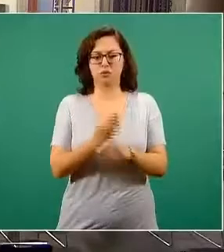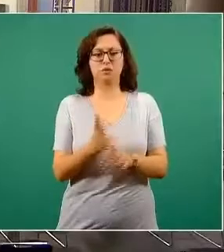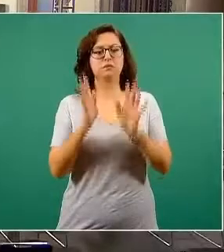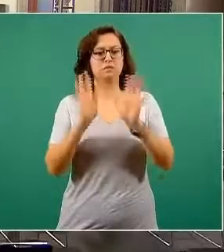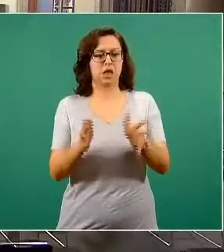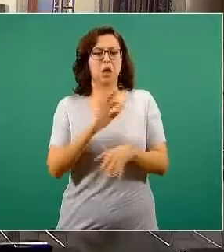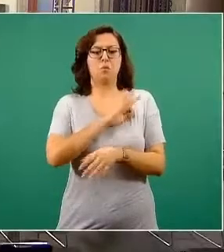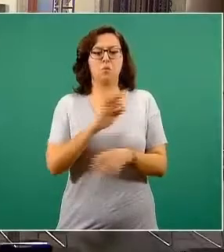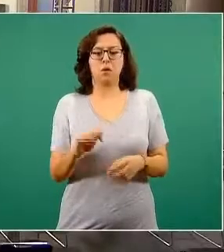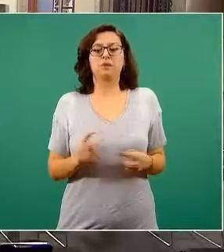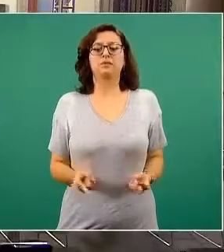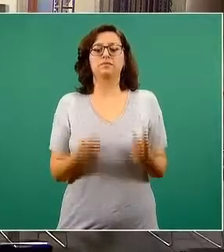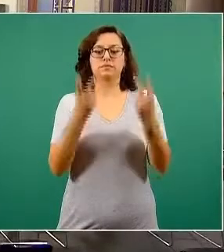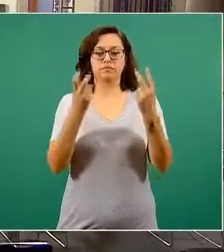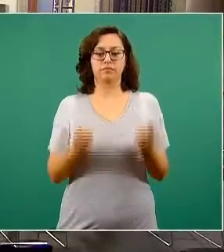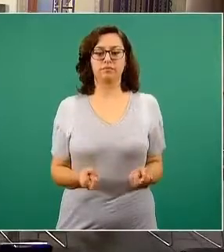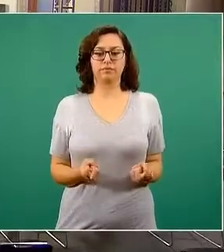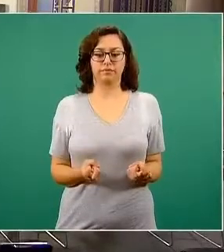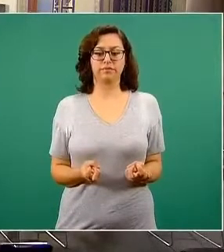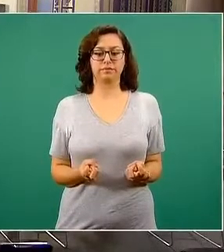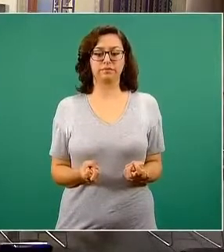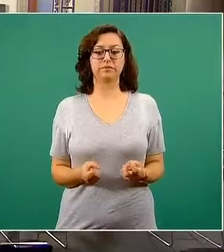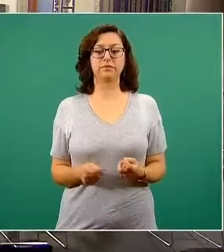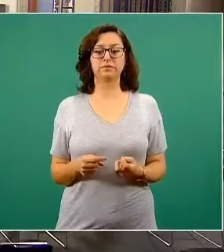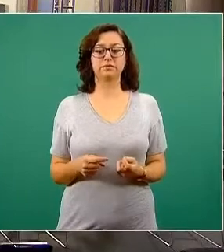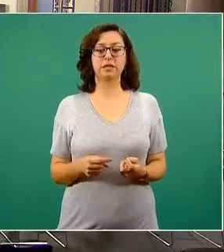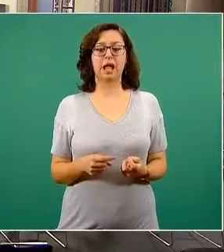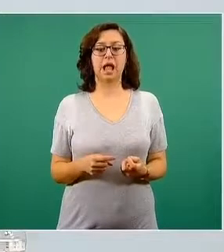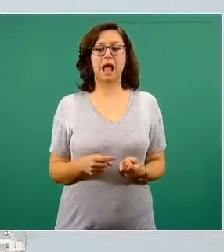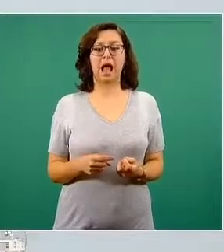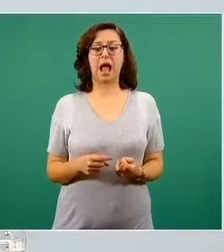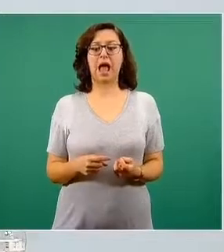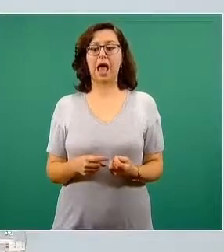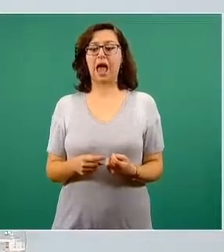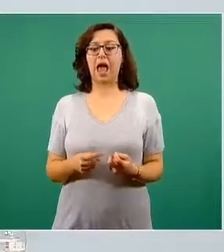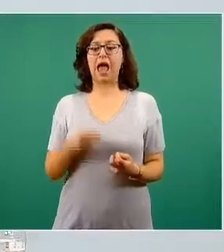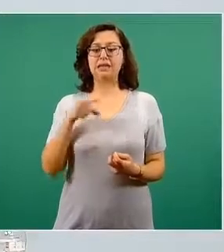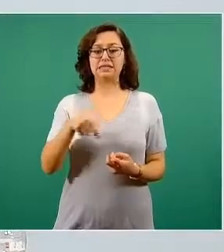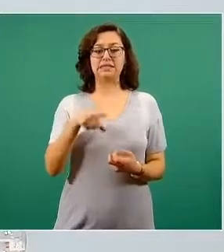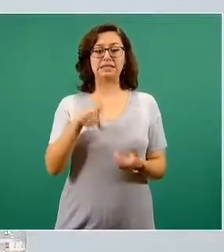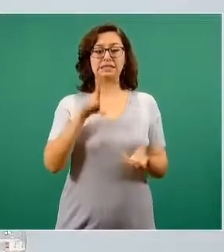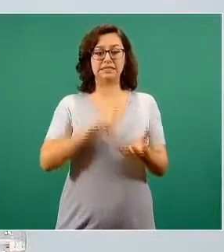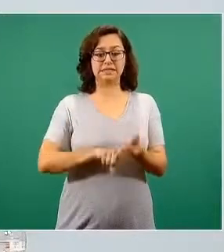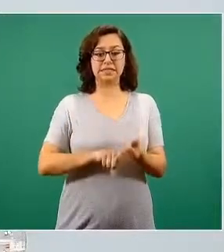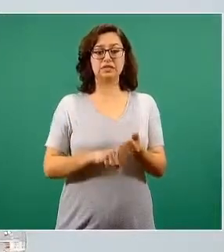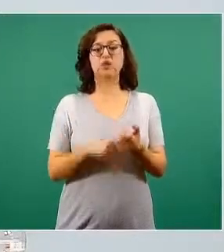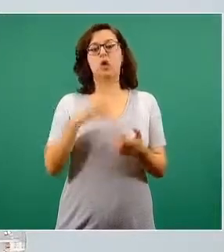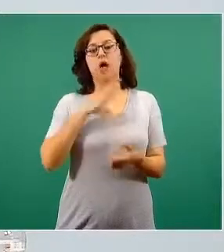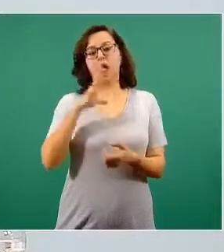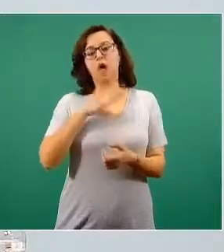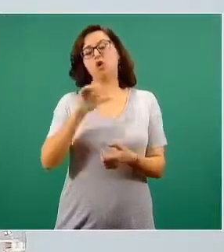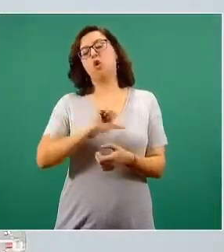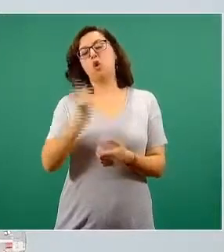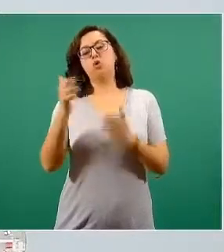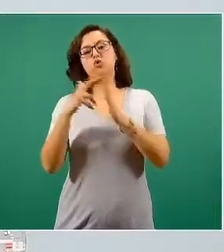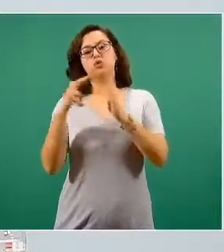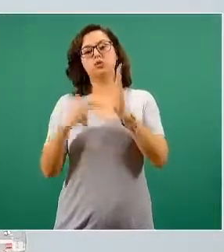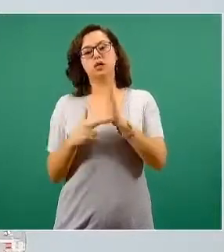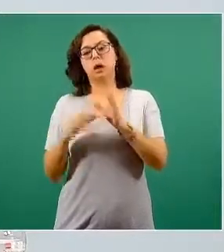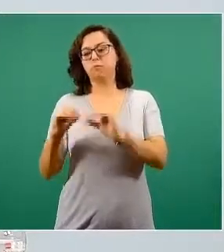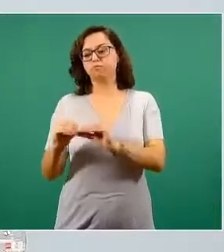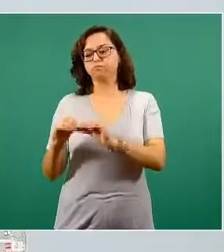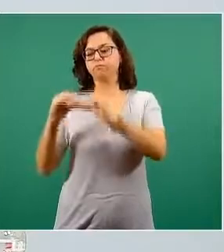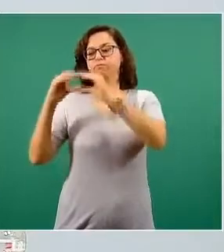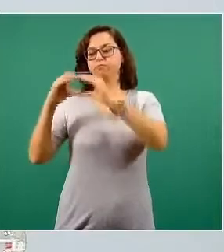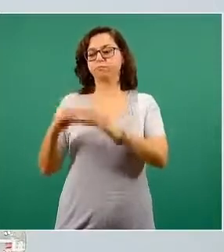ya la pueden descargar. Y en esa guía encontrarán enlaces a manuales de implementación más robustos que Ciclovías Recreativas